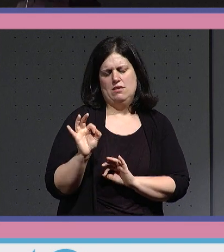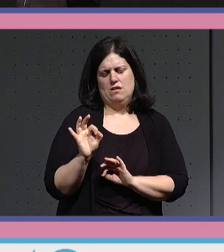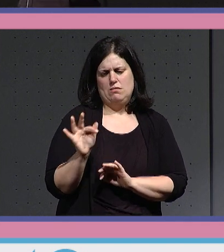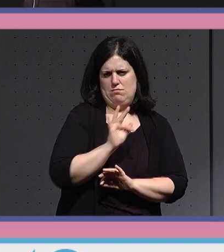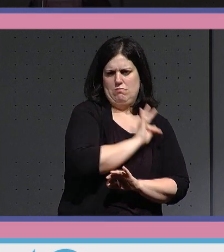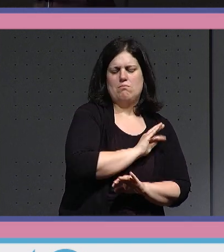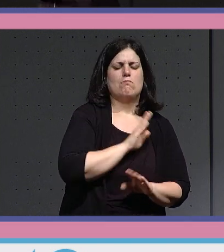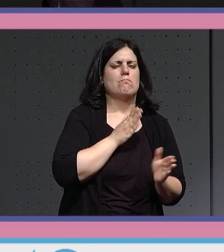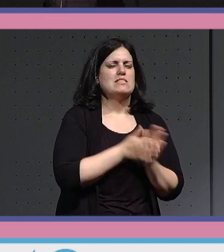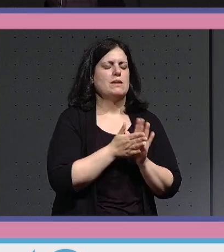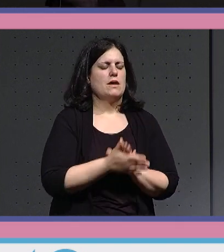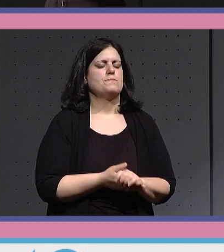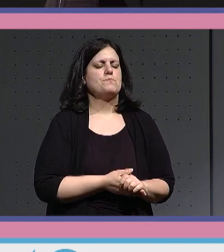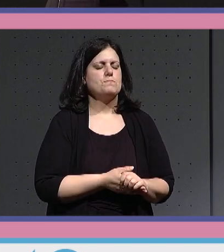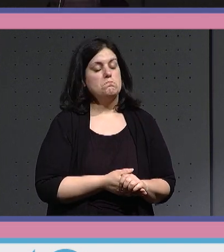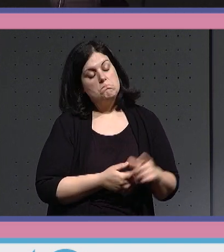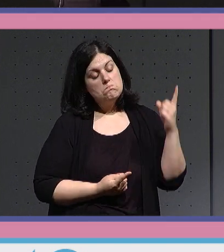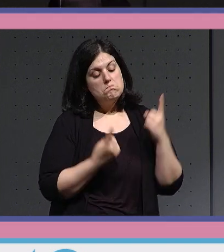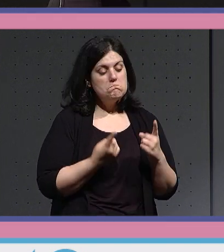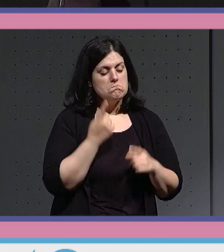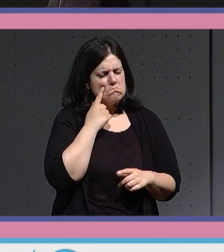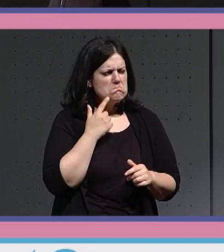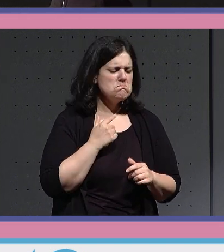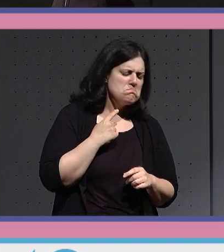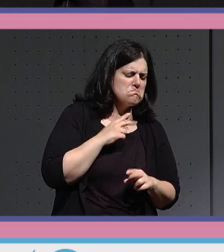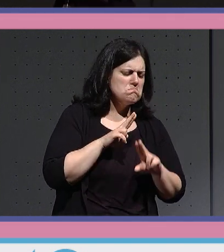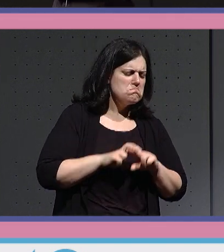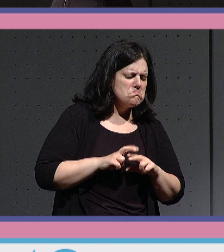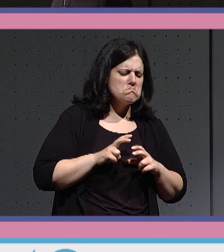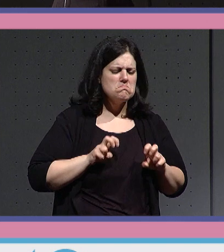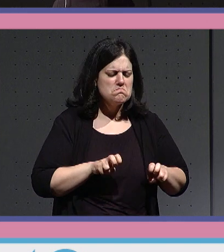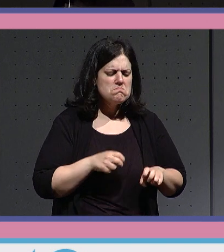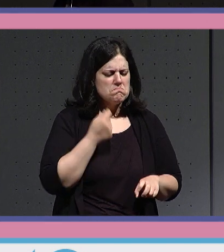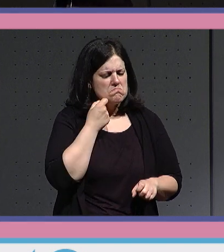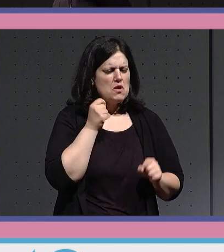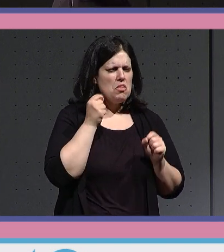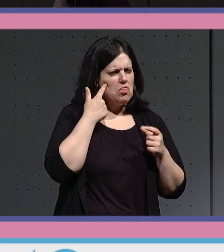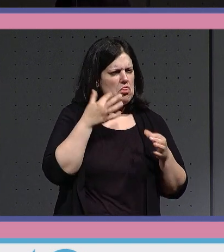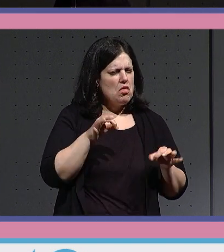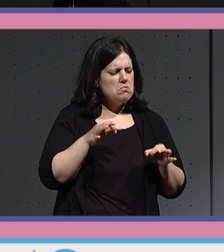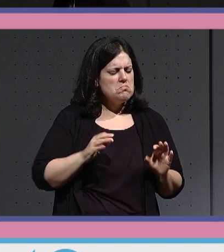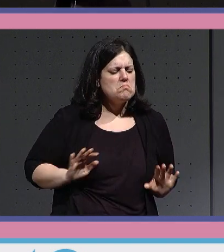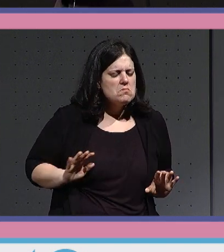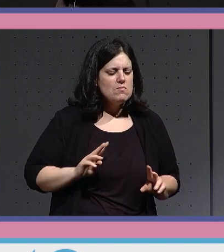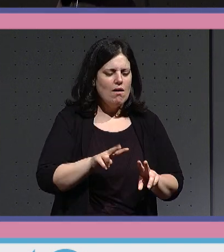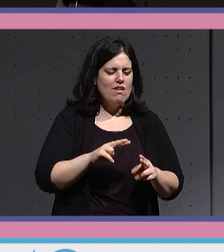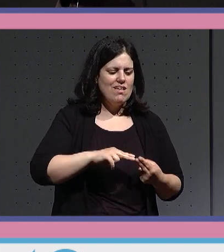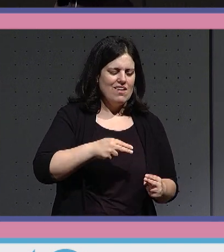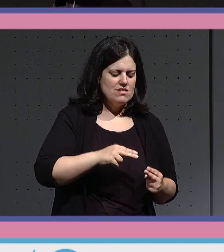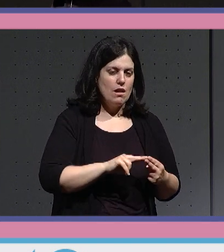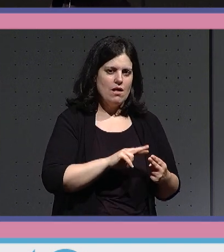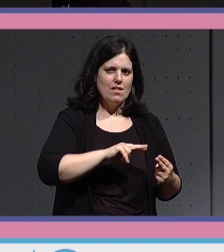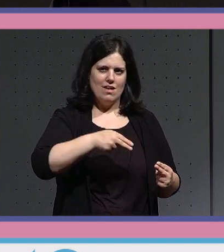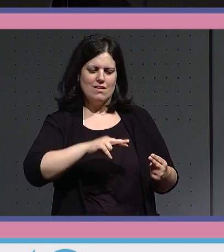veces puede que a priori no encontremos la conexión hasta que empiezan a aparecer sets de genes o determinadas situaciones que nos empiecen